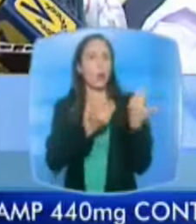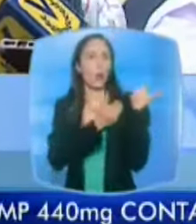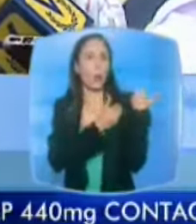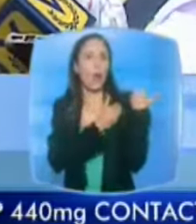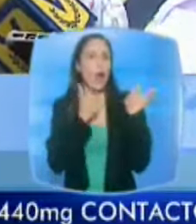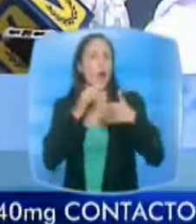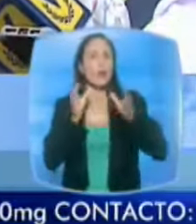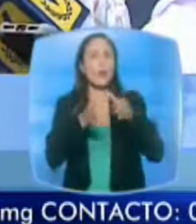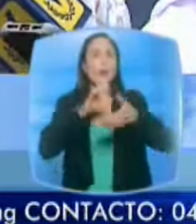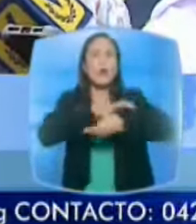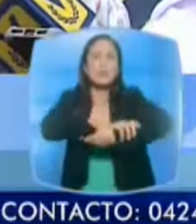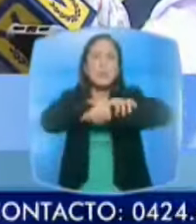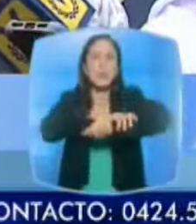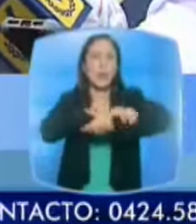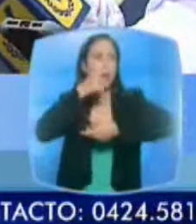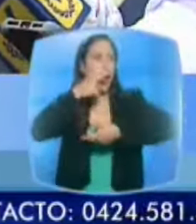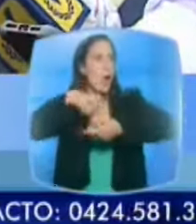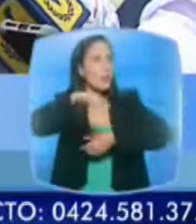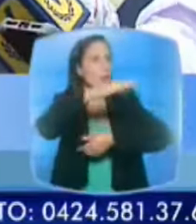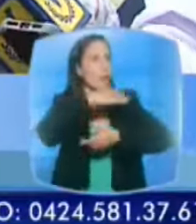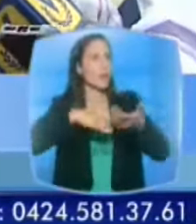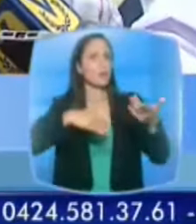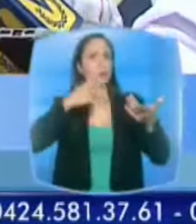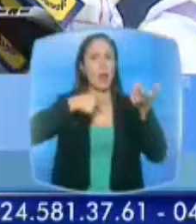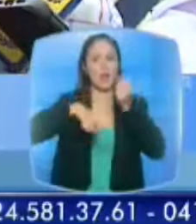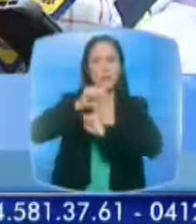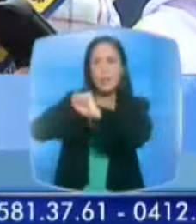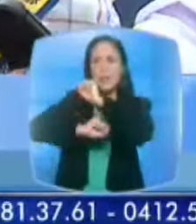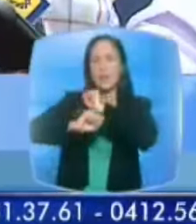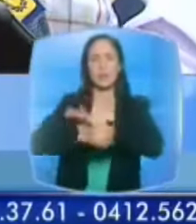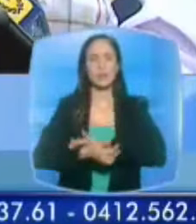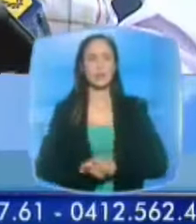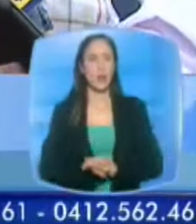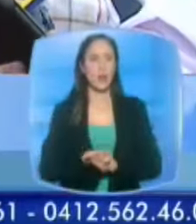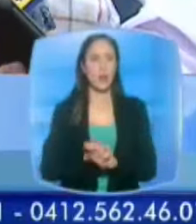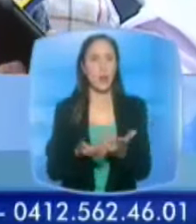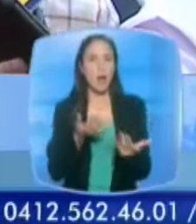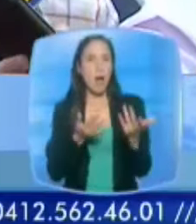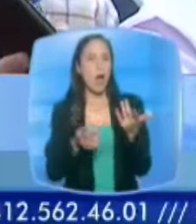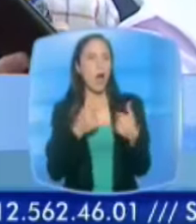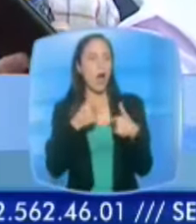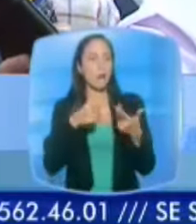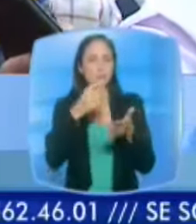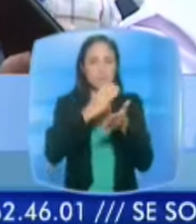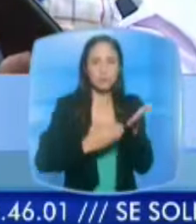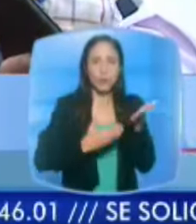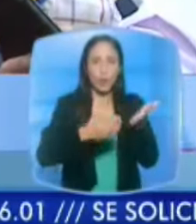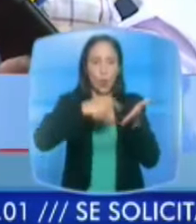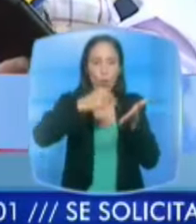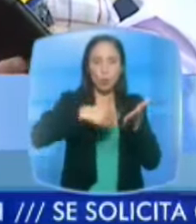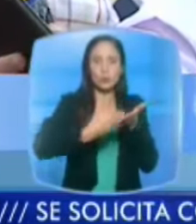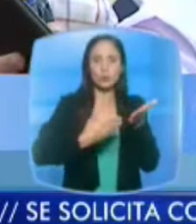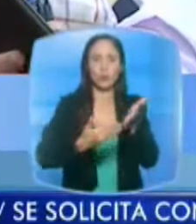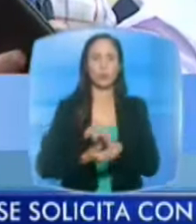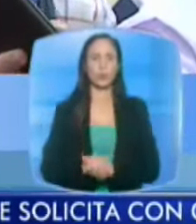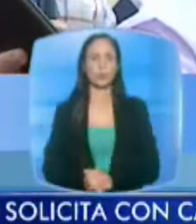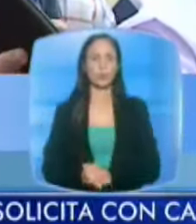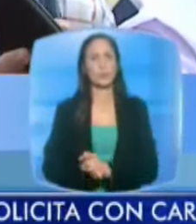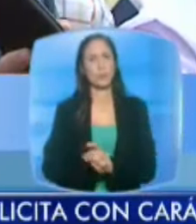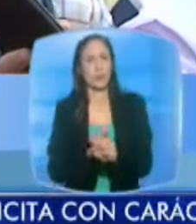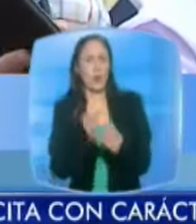funciones sindicales, por defender los derechos a un salario digno y el contrato colectivo en Sidora, en la siderúrgica de Orinoco.